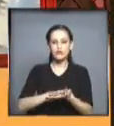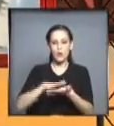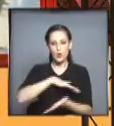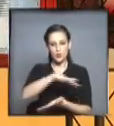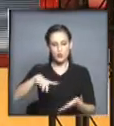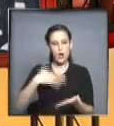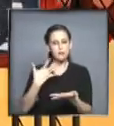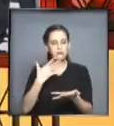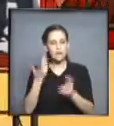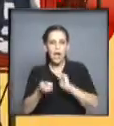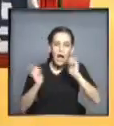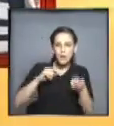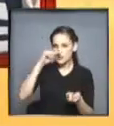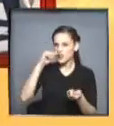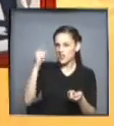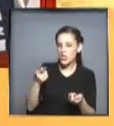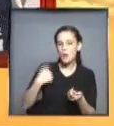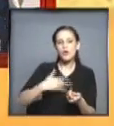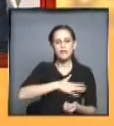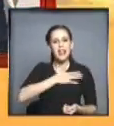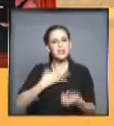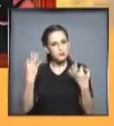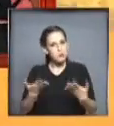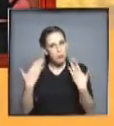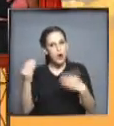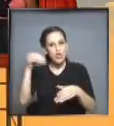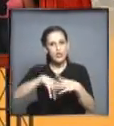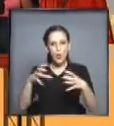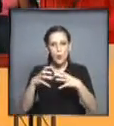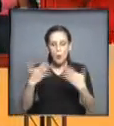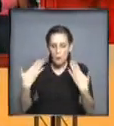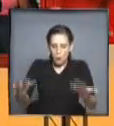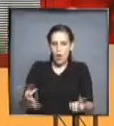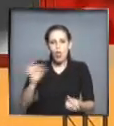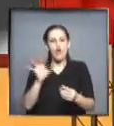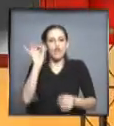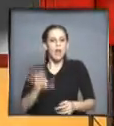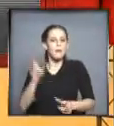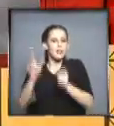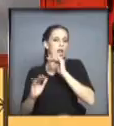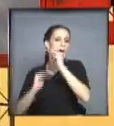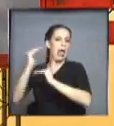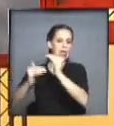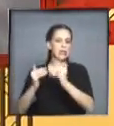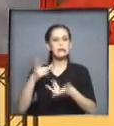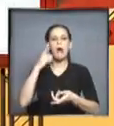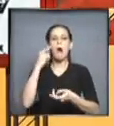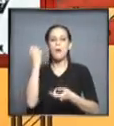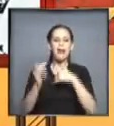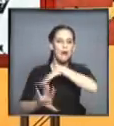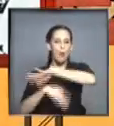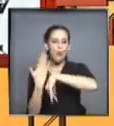algo interesante? ¿Te sentís capaz de participar en alguna organización o eso es cosa de grandes? Soñador,